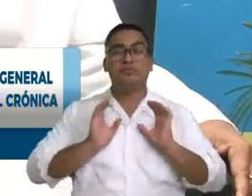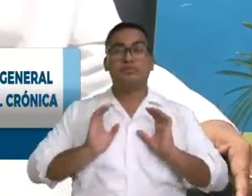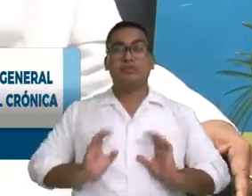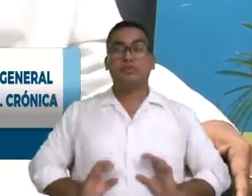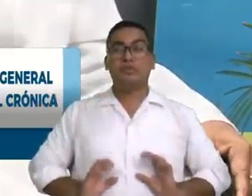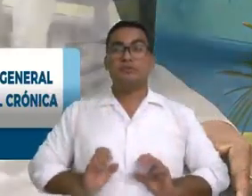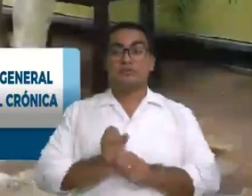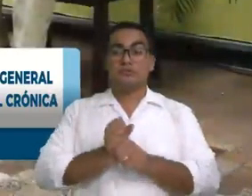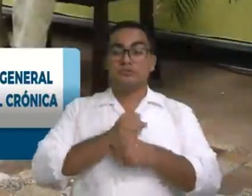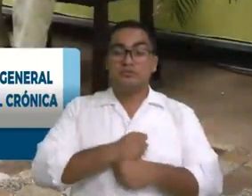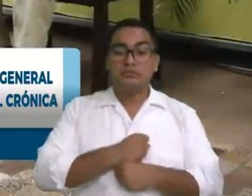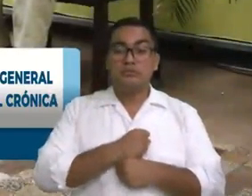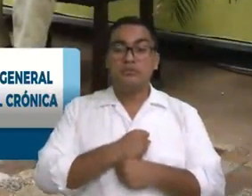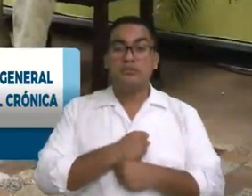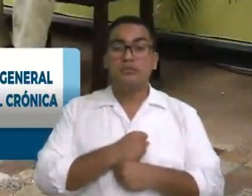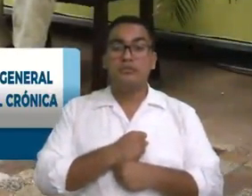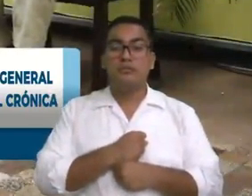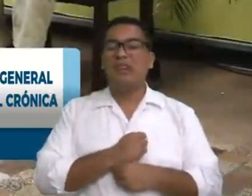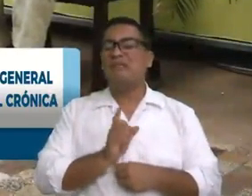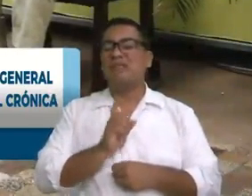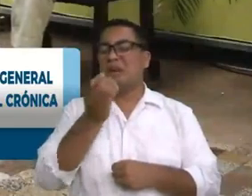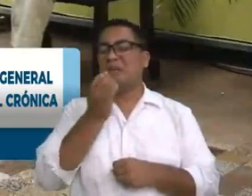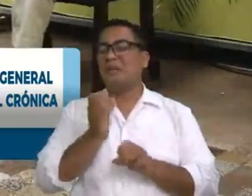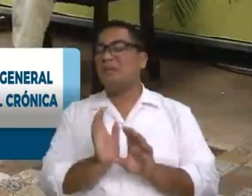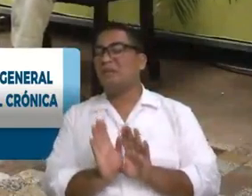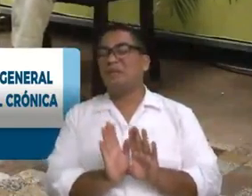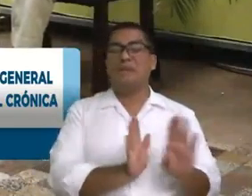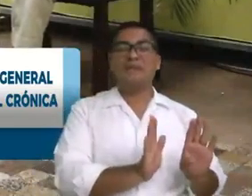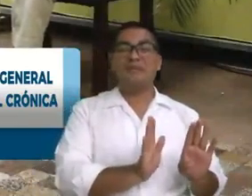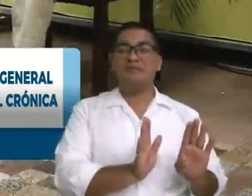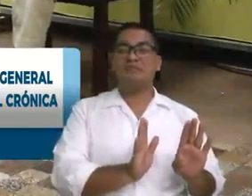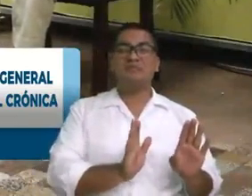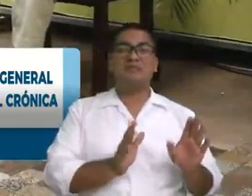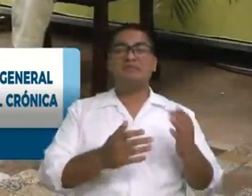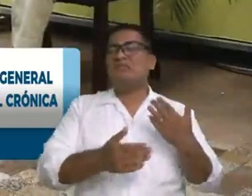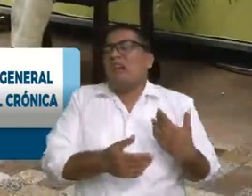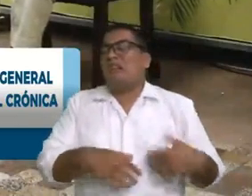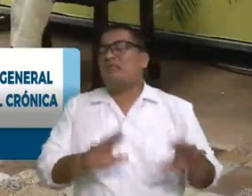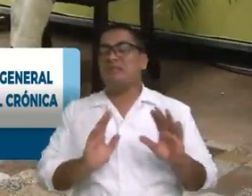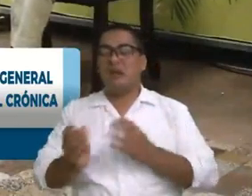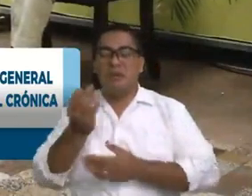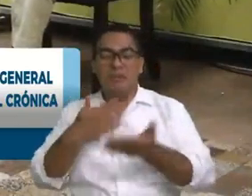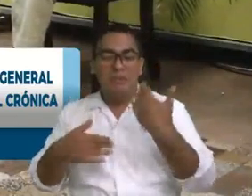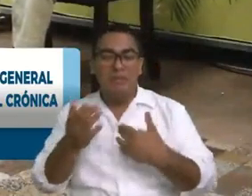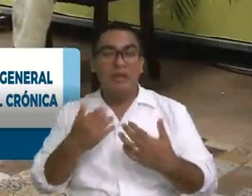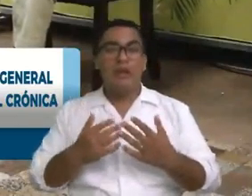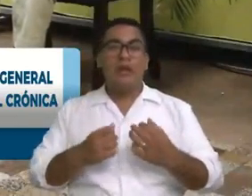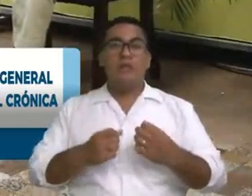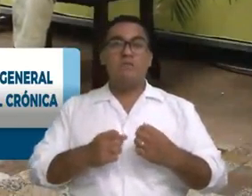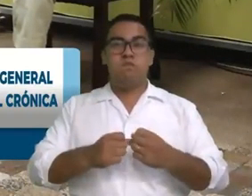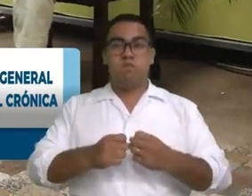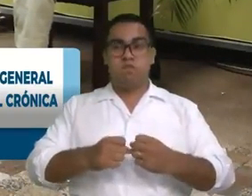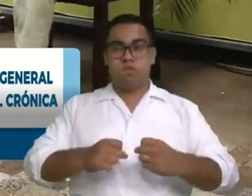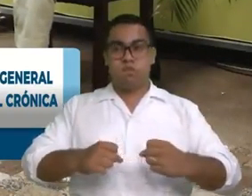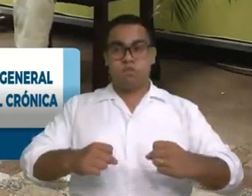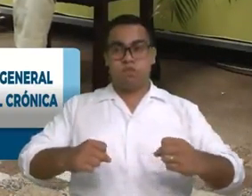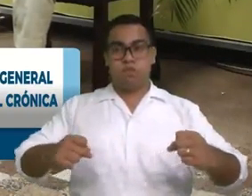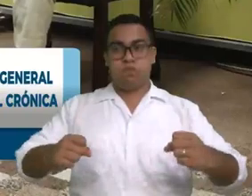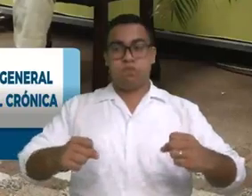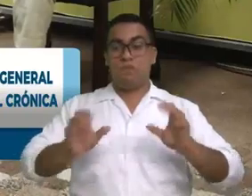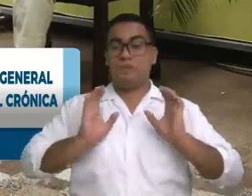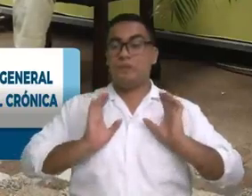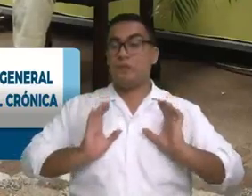pidió que le devolviera todas esas calorías y el cuerpo está cobrando. ¿Y